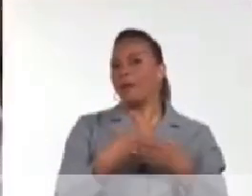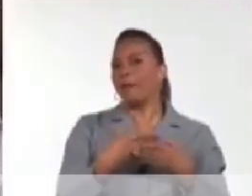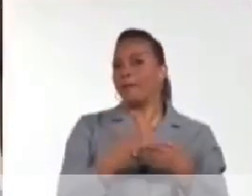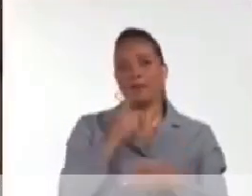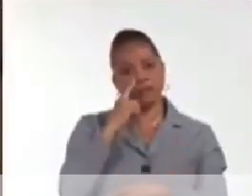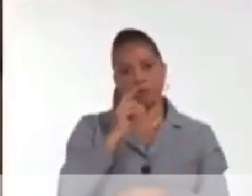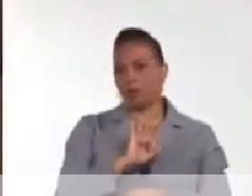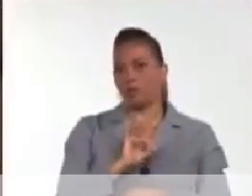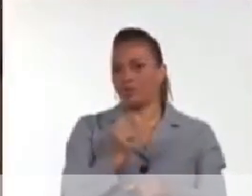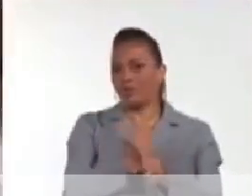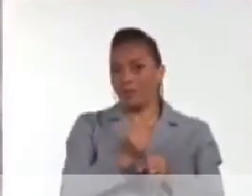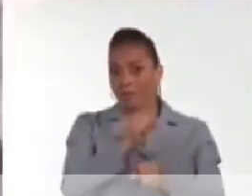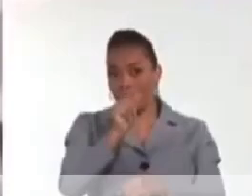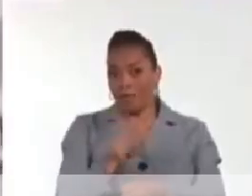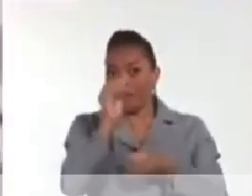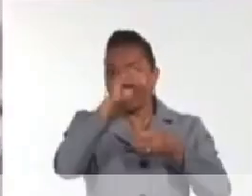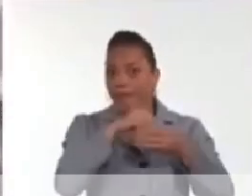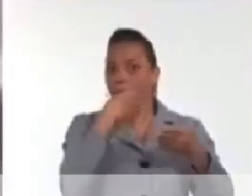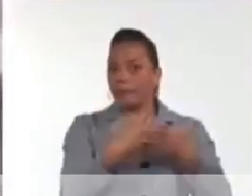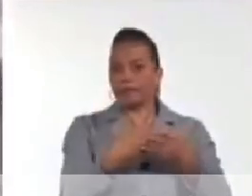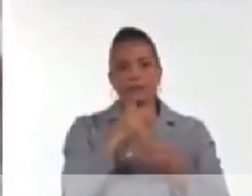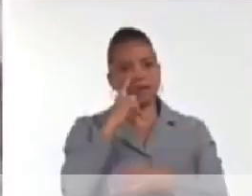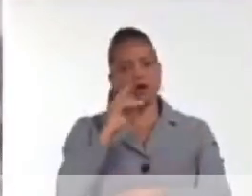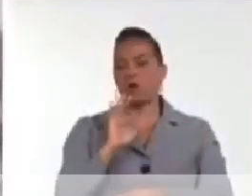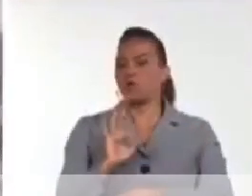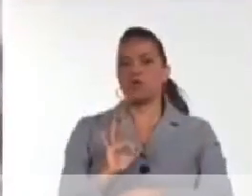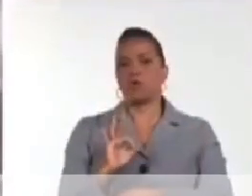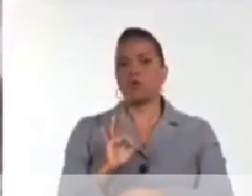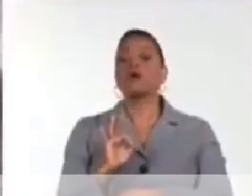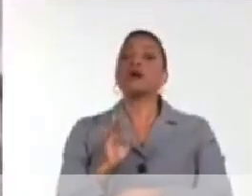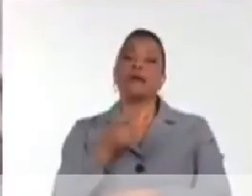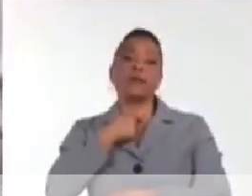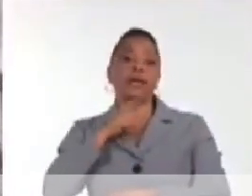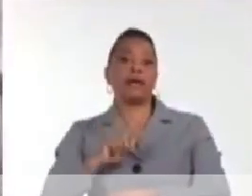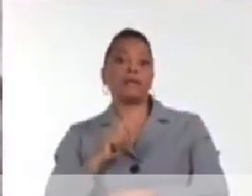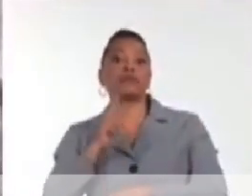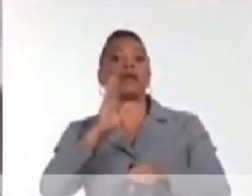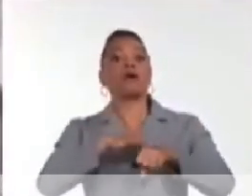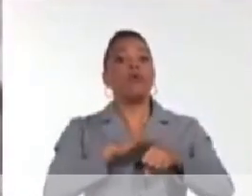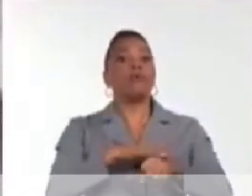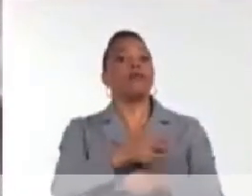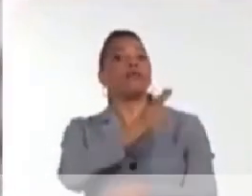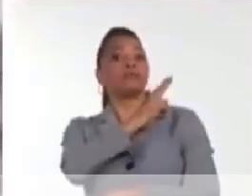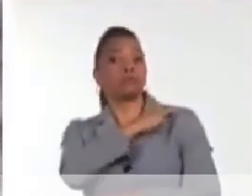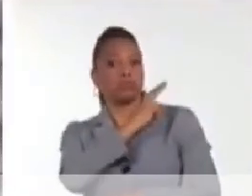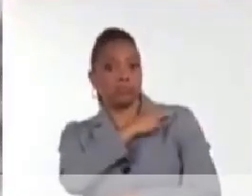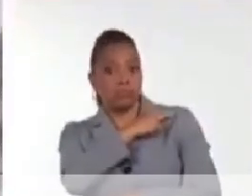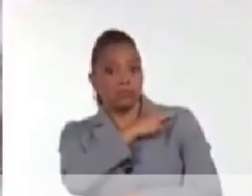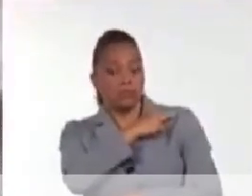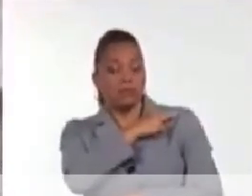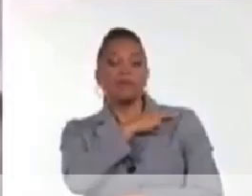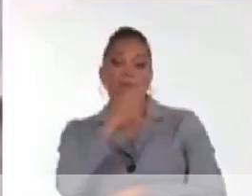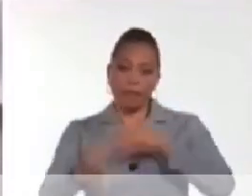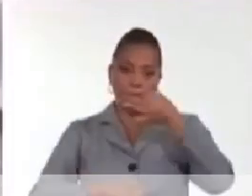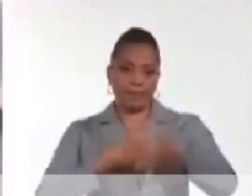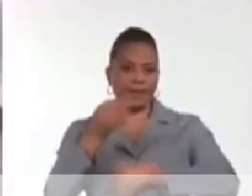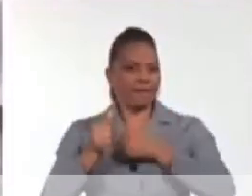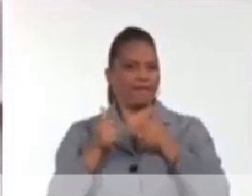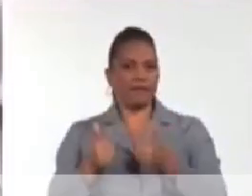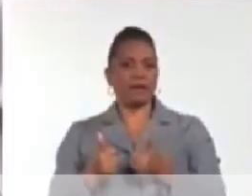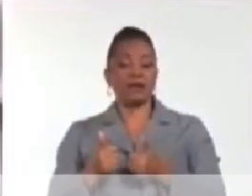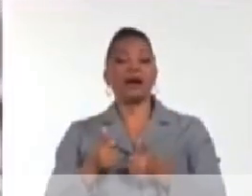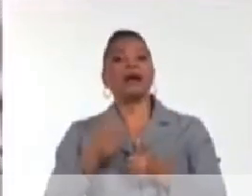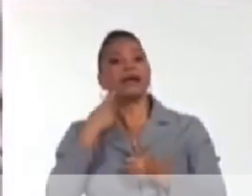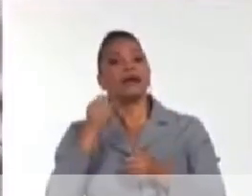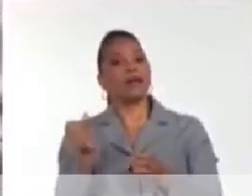de los trabajadores que hay ahí. Si es de algún dirigente, ¿cierto? Vamos a particularizar eso y